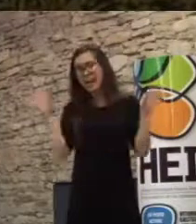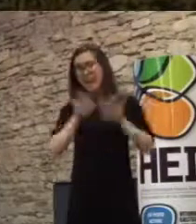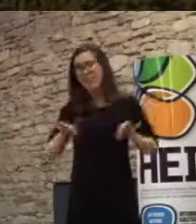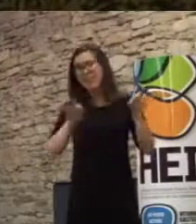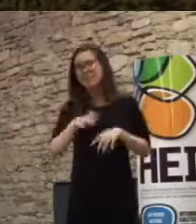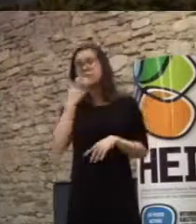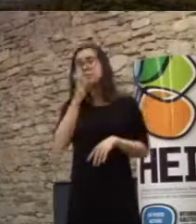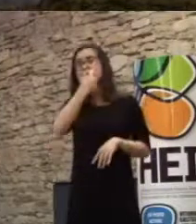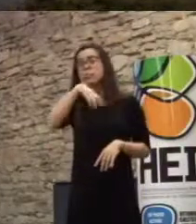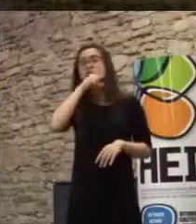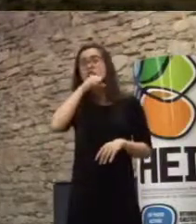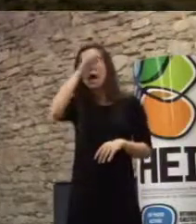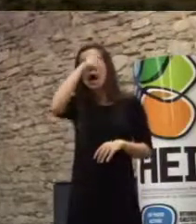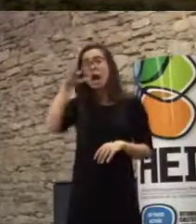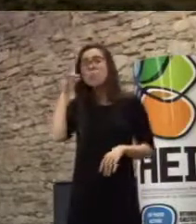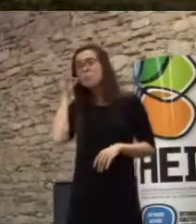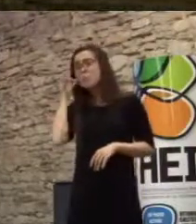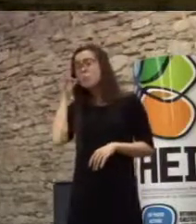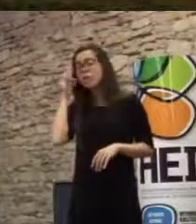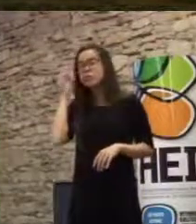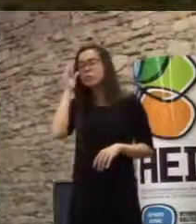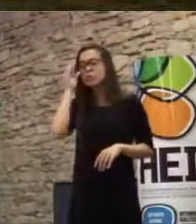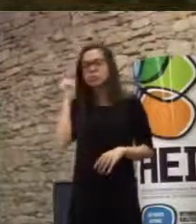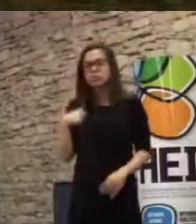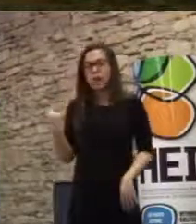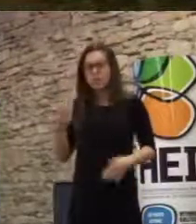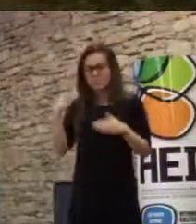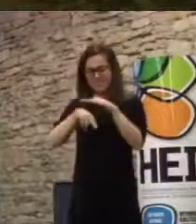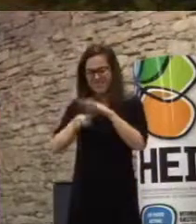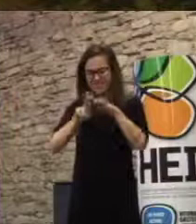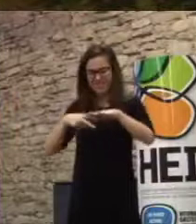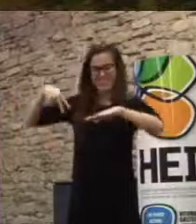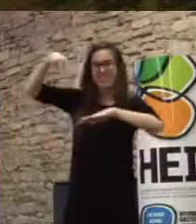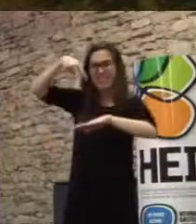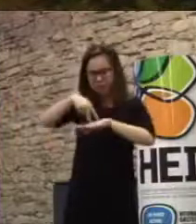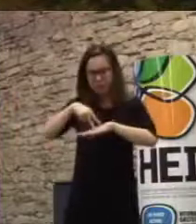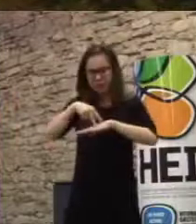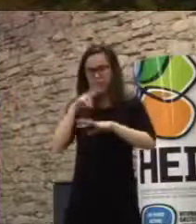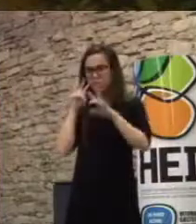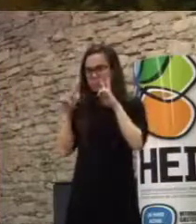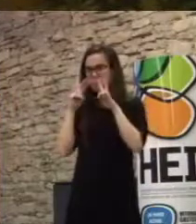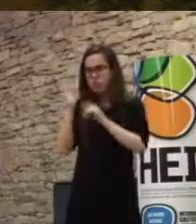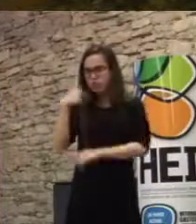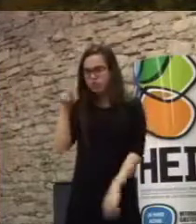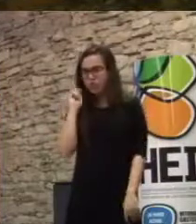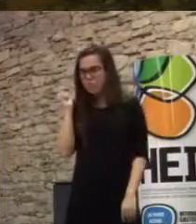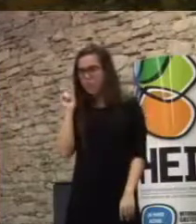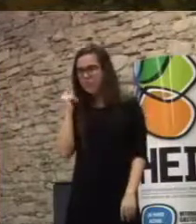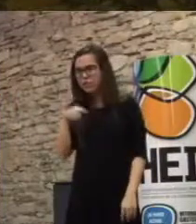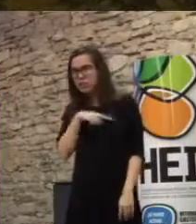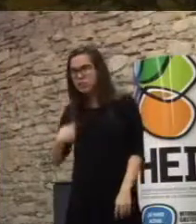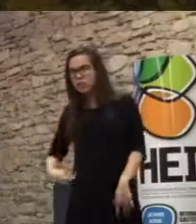abuelos levantarse en la cabeza hoy yo si viesen con un chisme rectangular así hablando con china por ejemplo con eeuu dirían